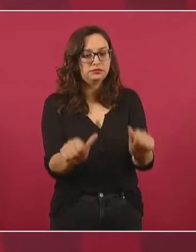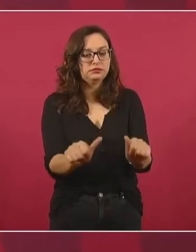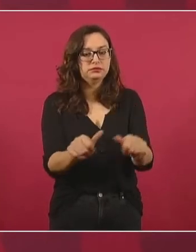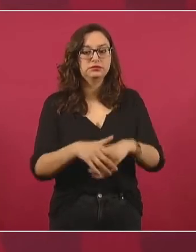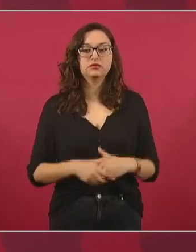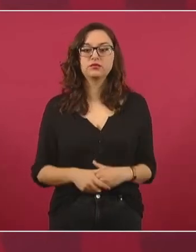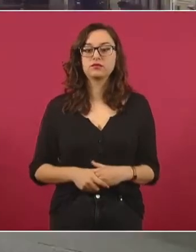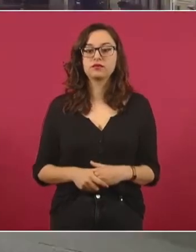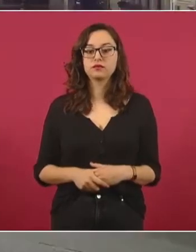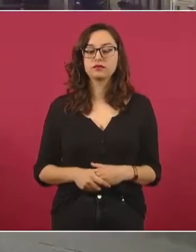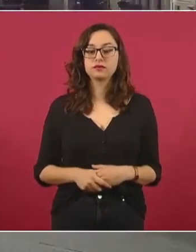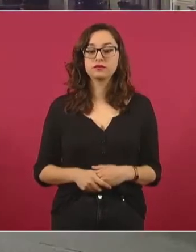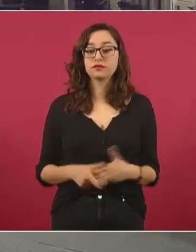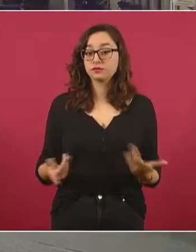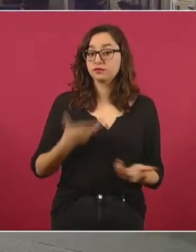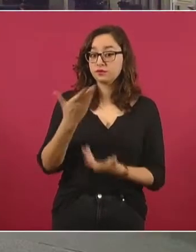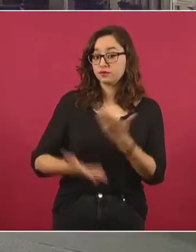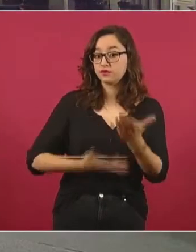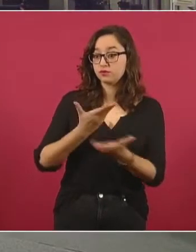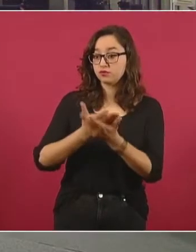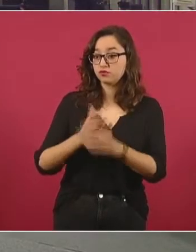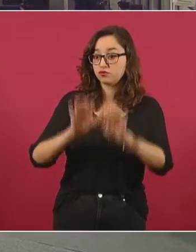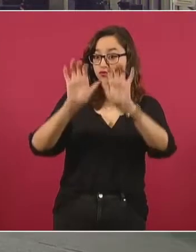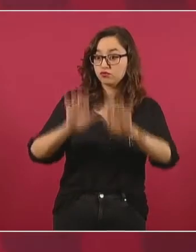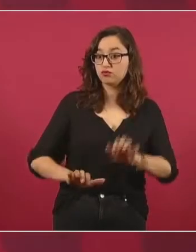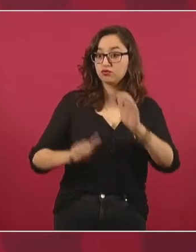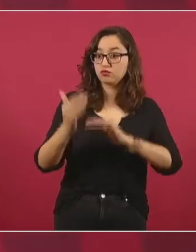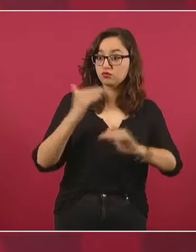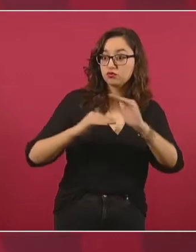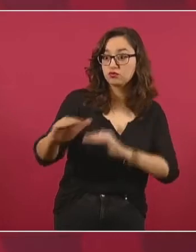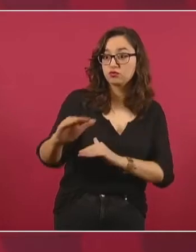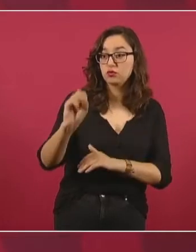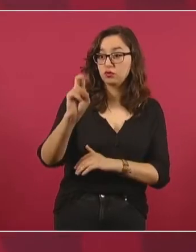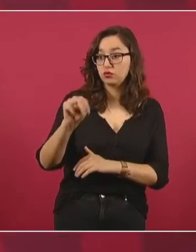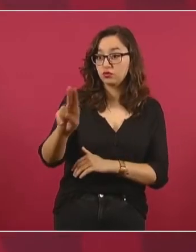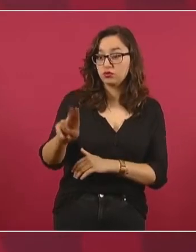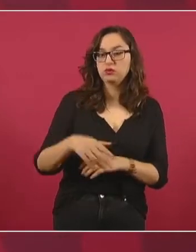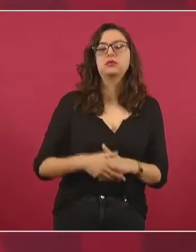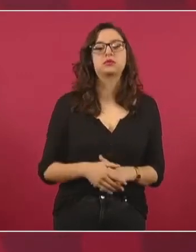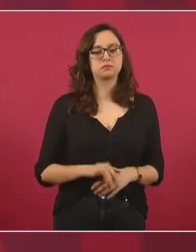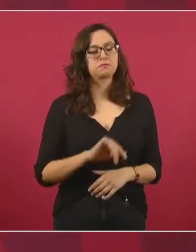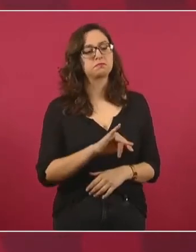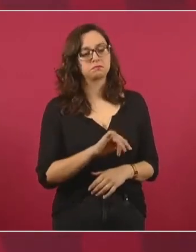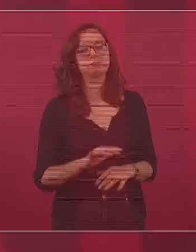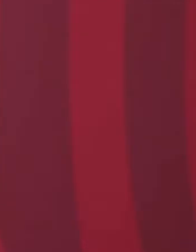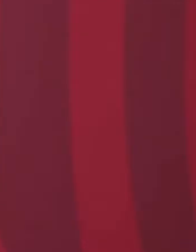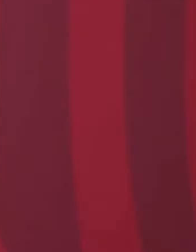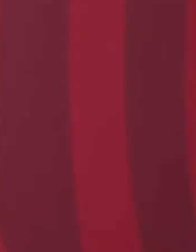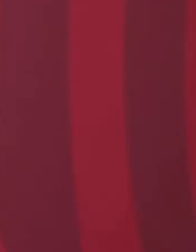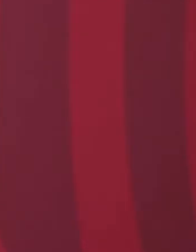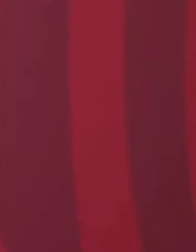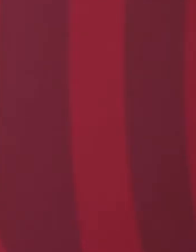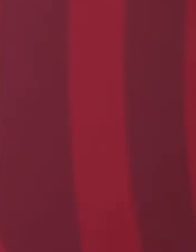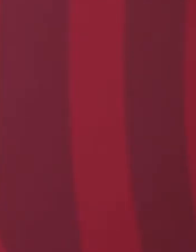¿Haría esta sugerencia, esta propuesta por escrito, presidente? Lo voy a hacer por escrito, lo voy a presentar a la